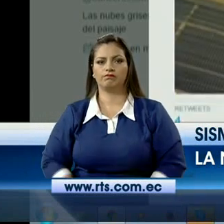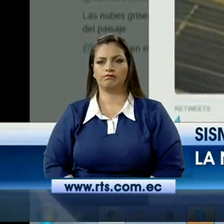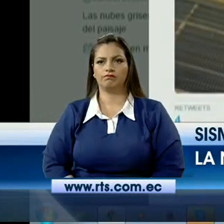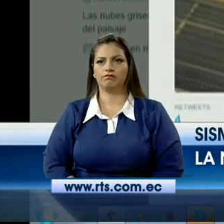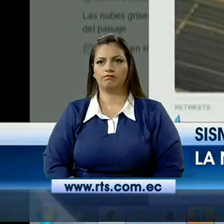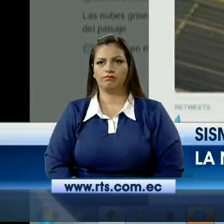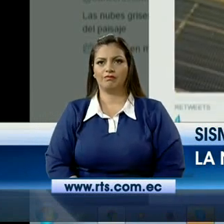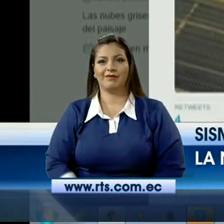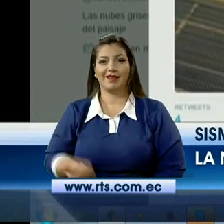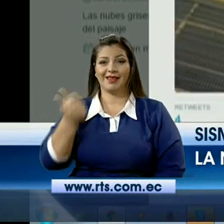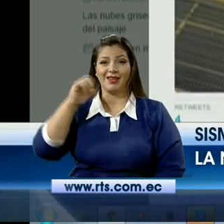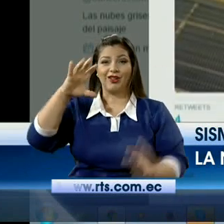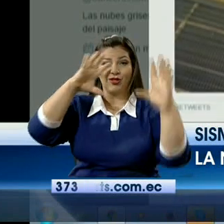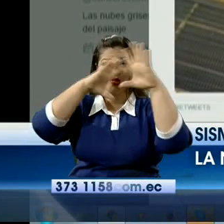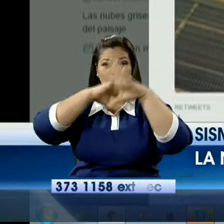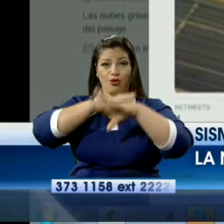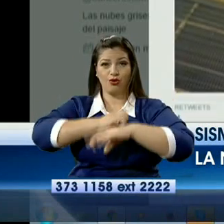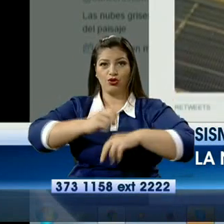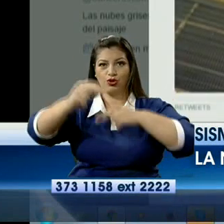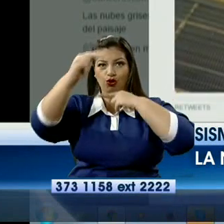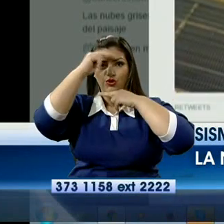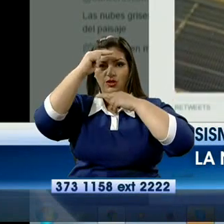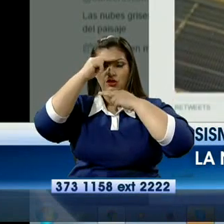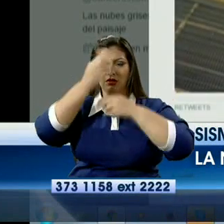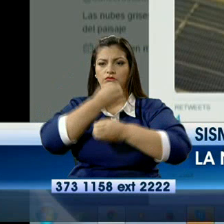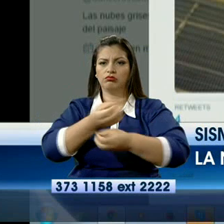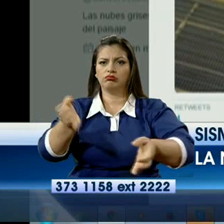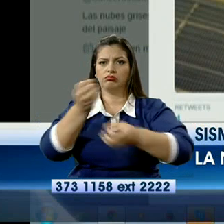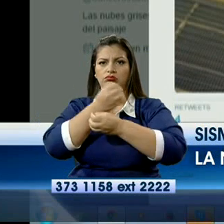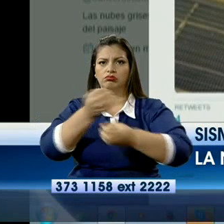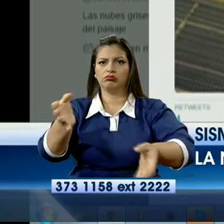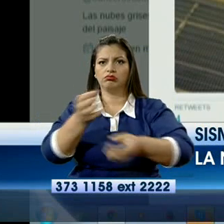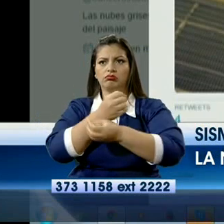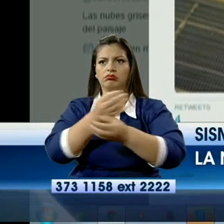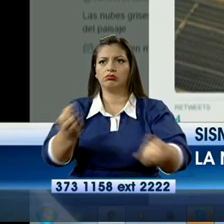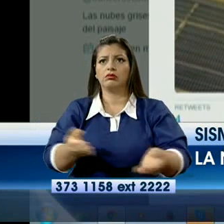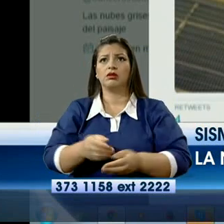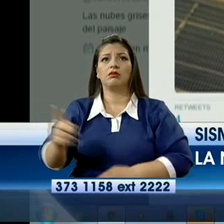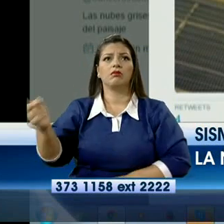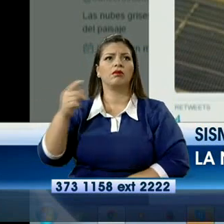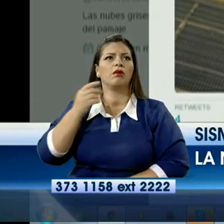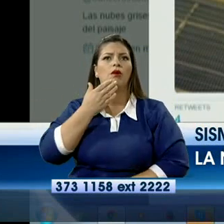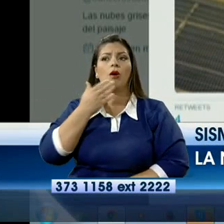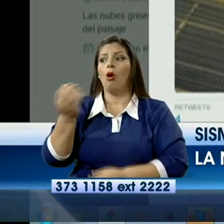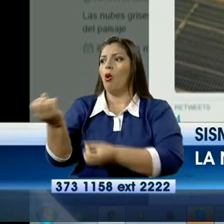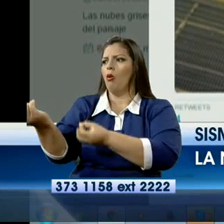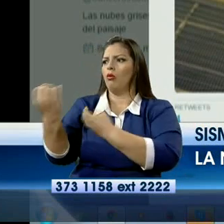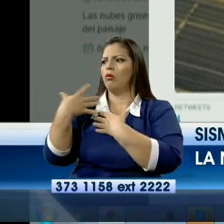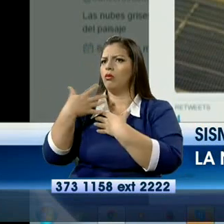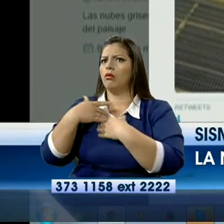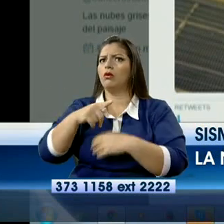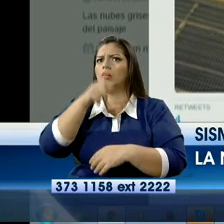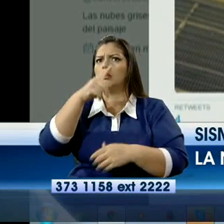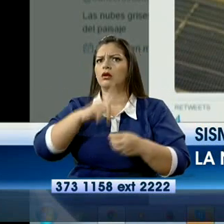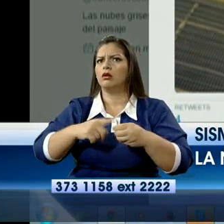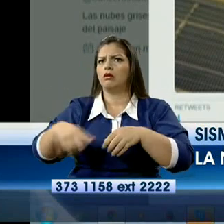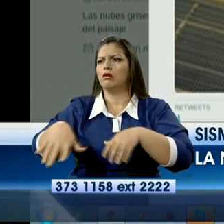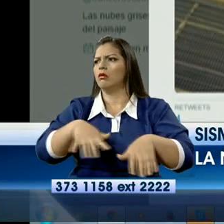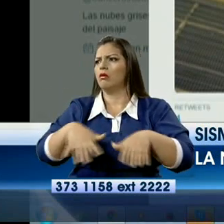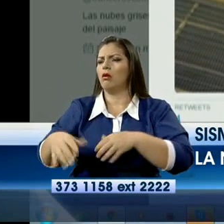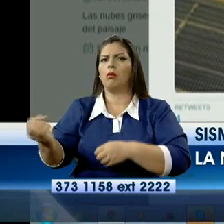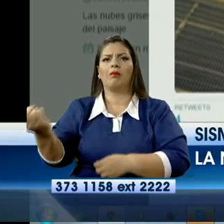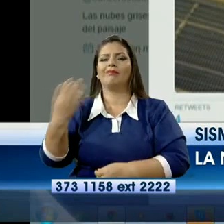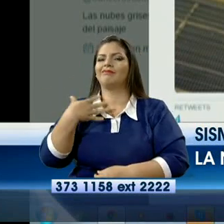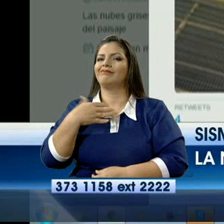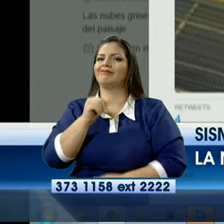informando a esa hora, pero lamentablemente la información no nos fluyó bien. Había problemas de conexión. ¿Cómo no? Terribles problemas de conexión. Terminamos la